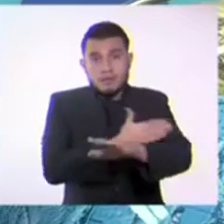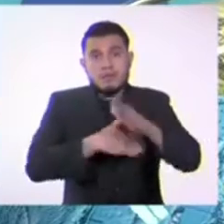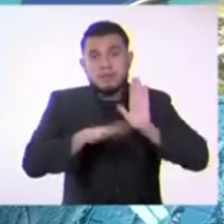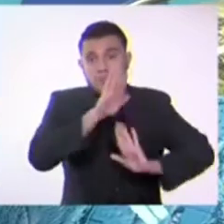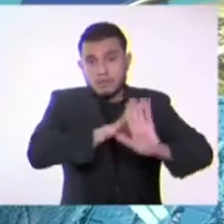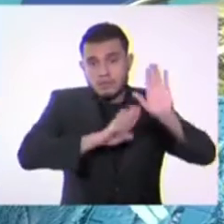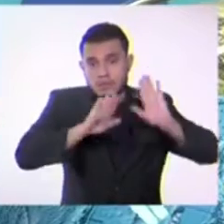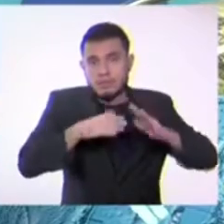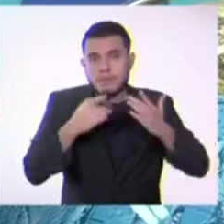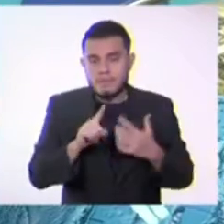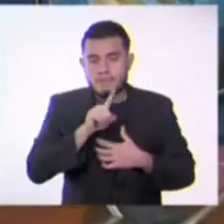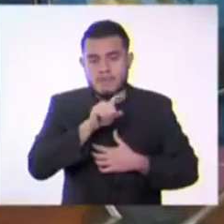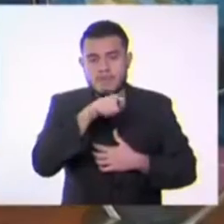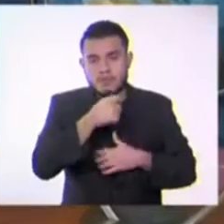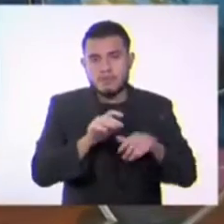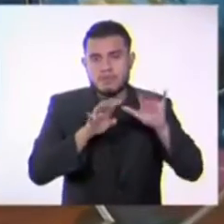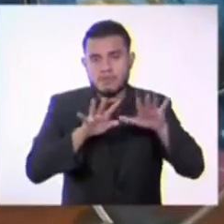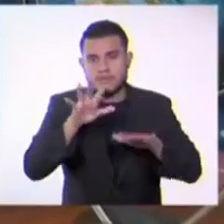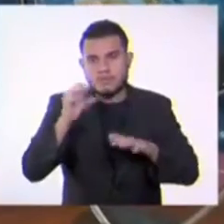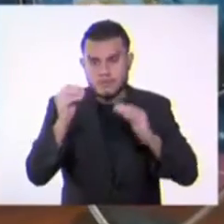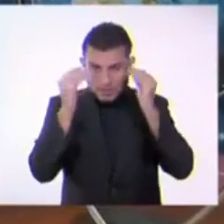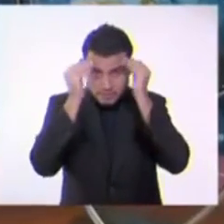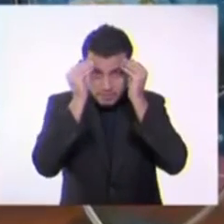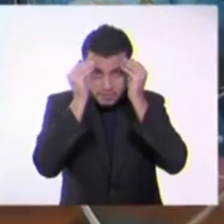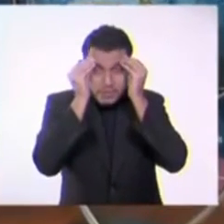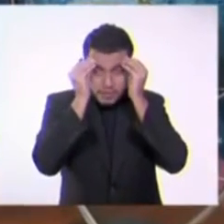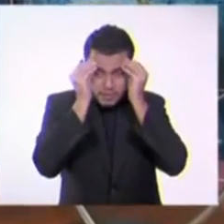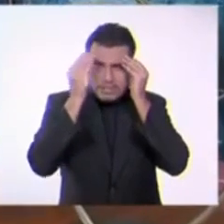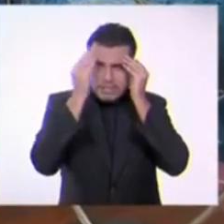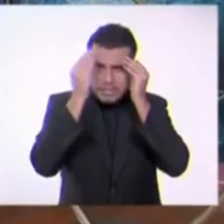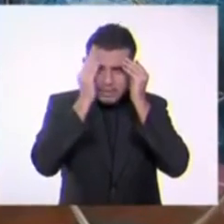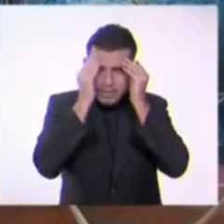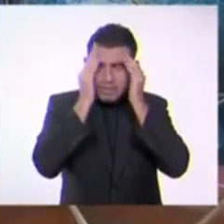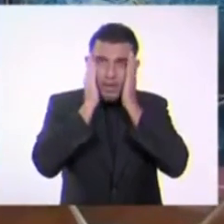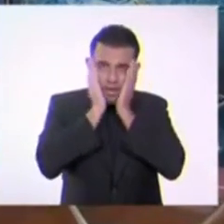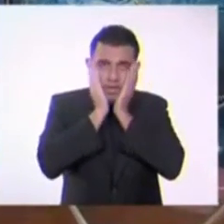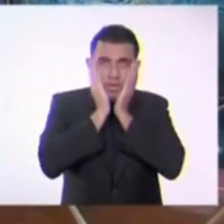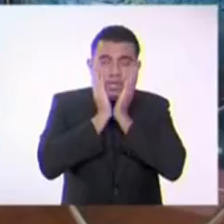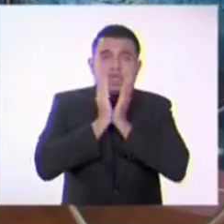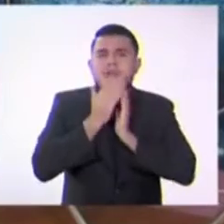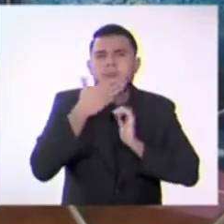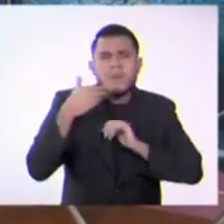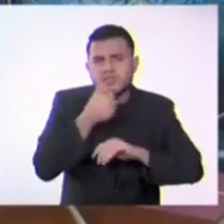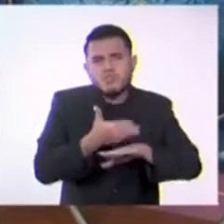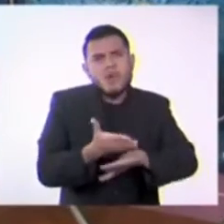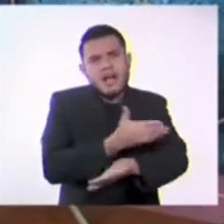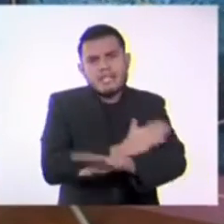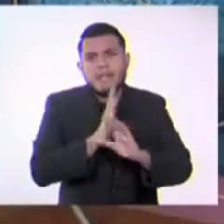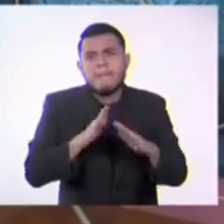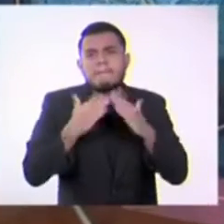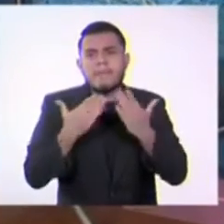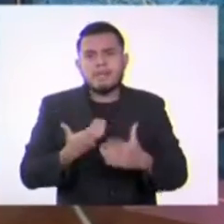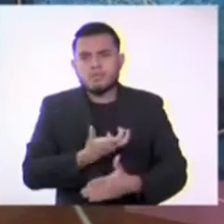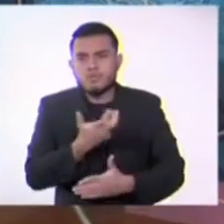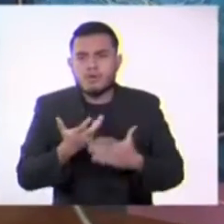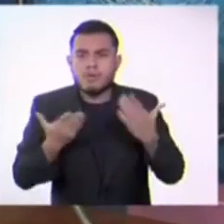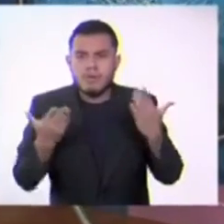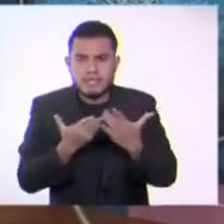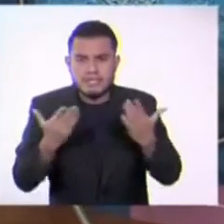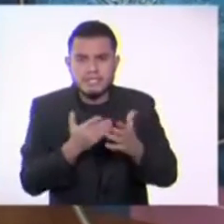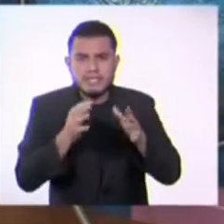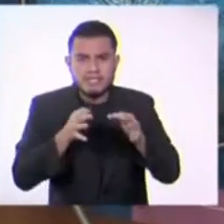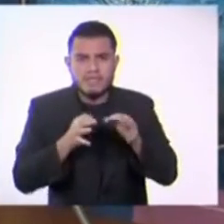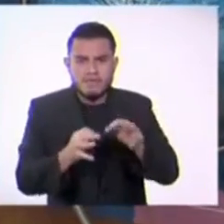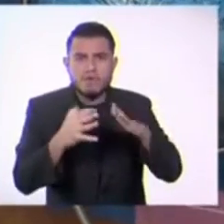bien 1950 es una fecha que debemos tener en mente, veamos qué sucedió antes, un poco de antecedentes. Bueno, para eso vamos a hacerlo de esta